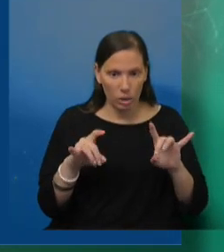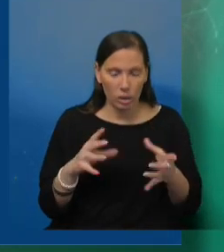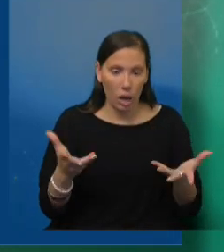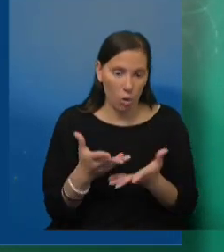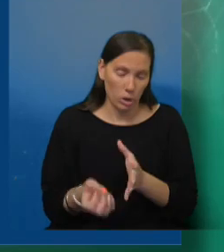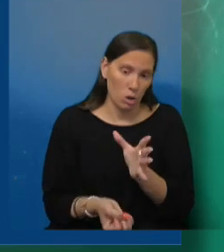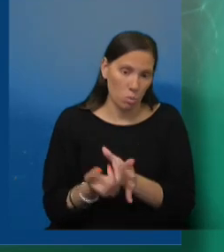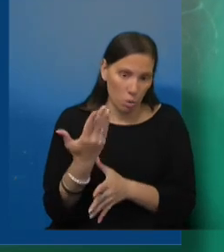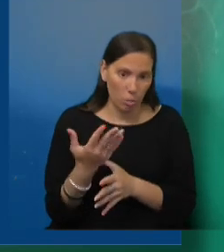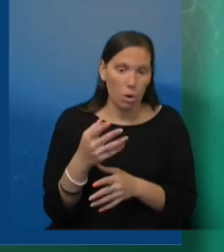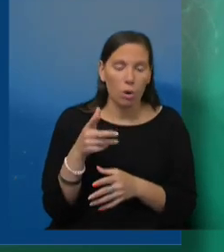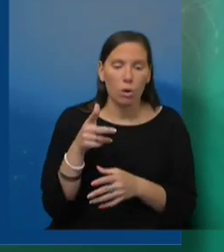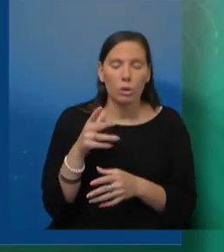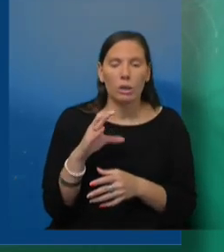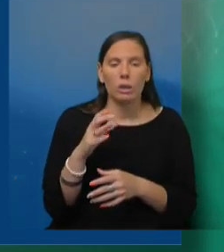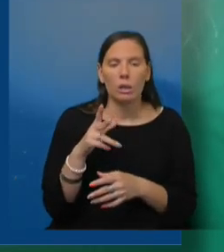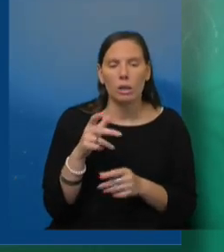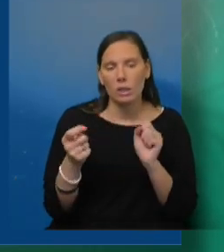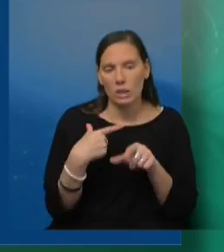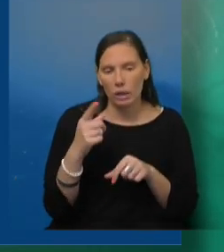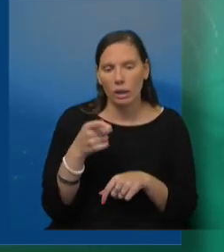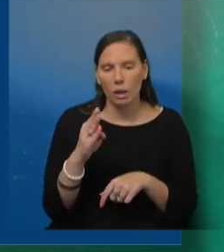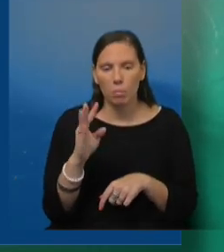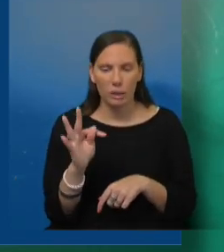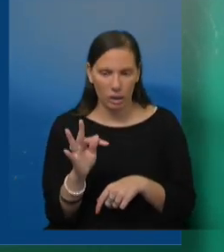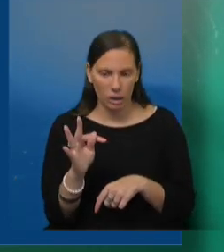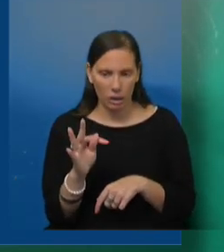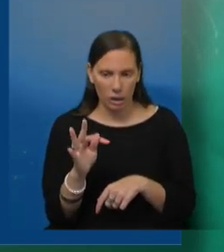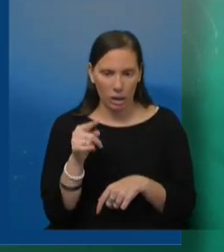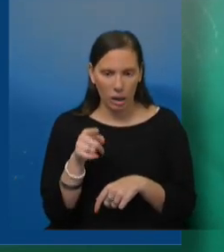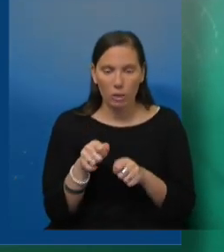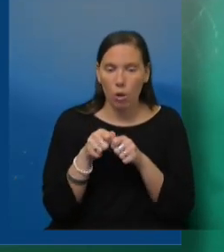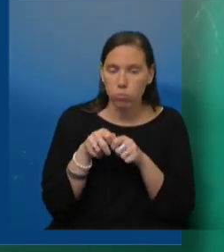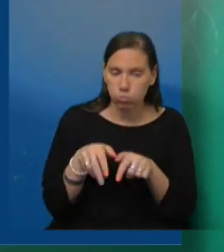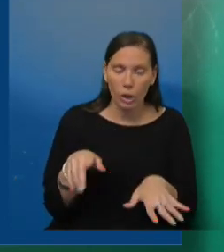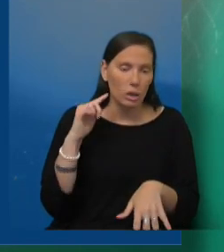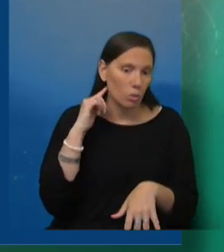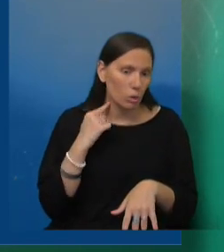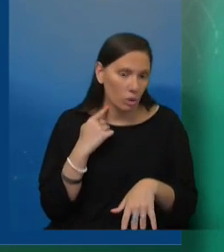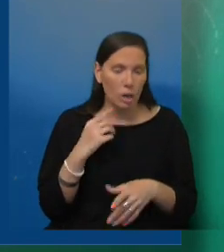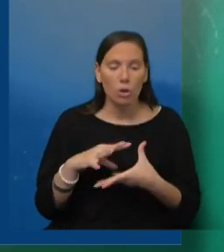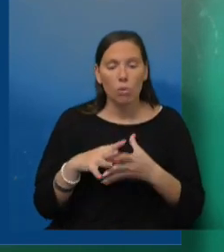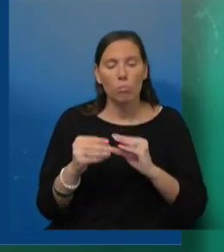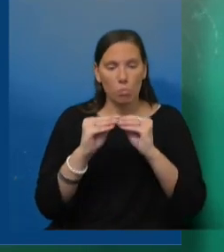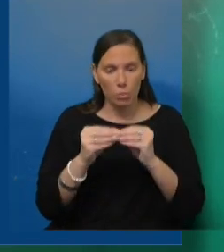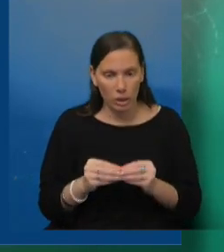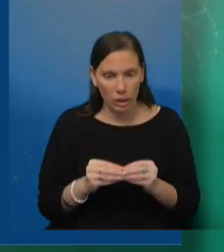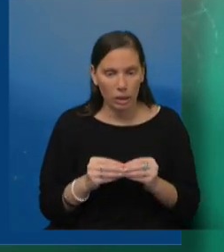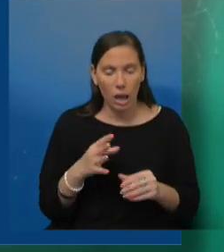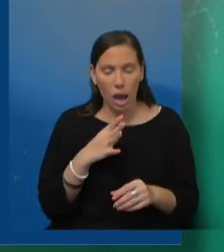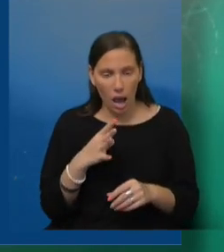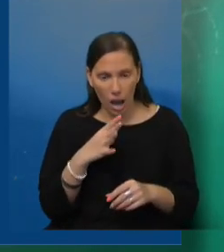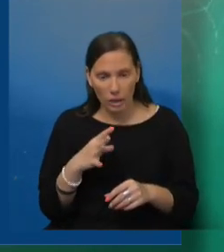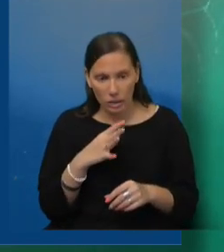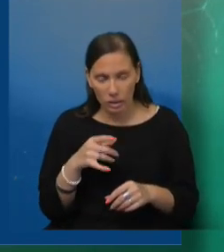últimamente con esto de chpt no atrás de todos esos modelos hay redes neuronales son los modelos matemáticos que subyacen a